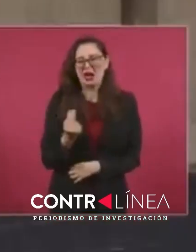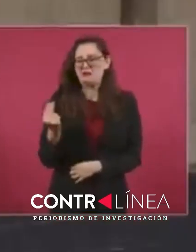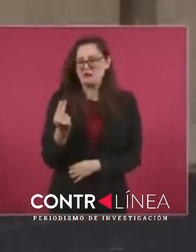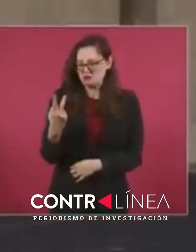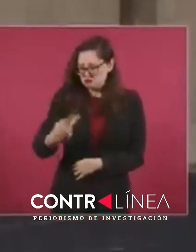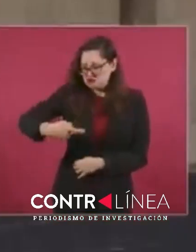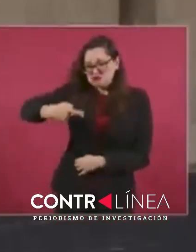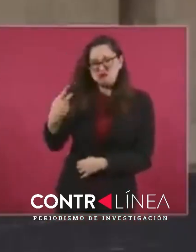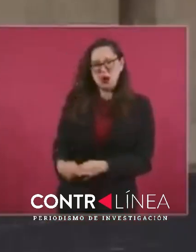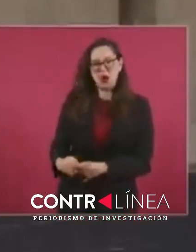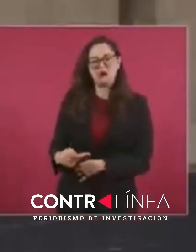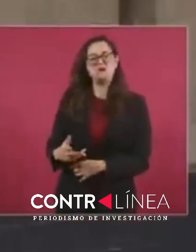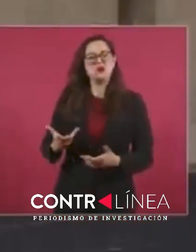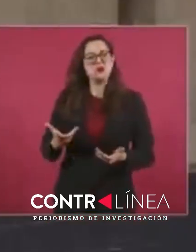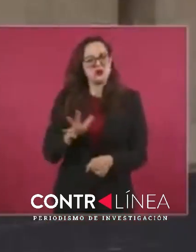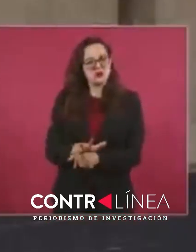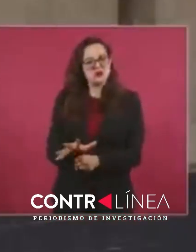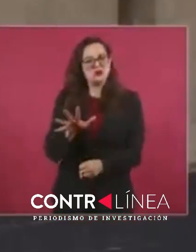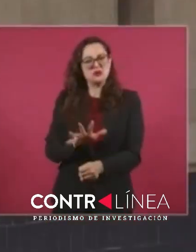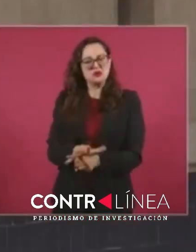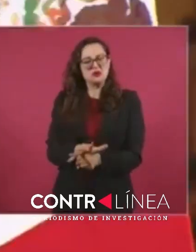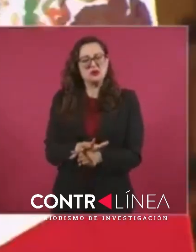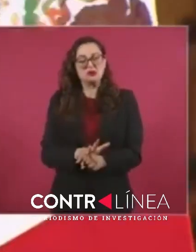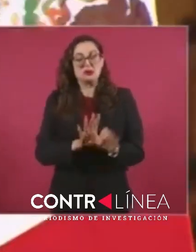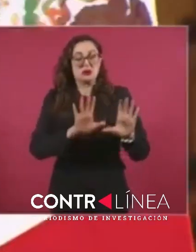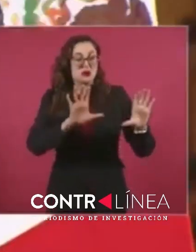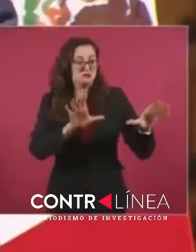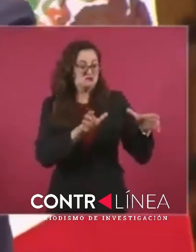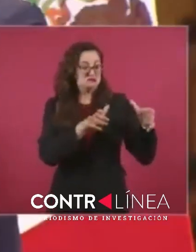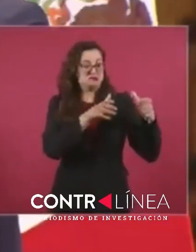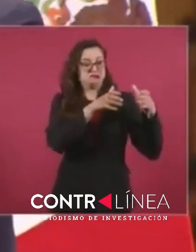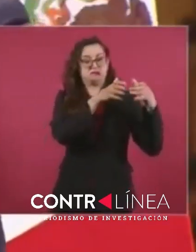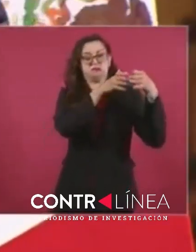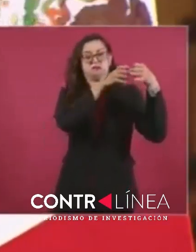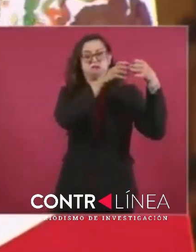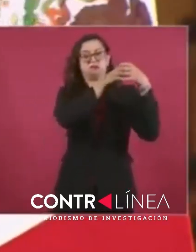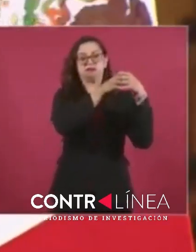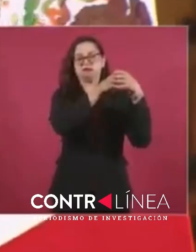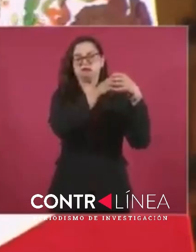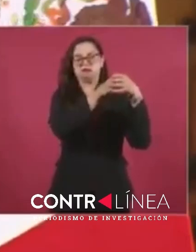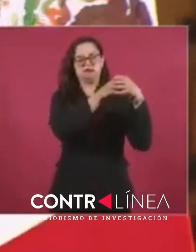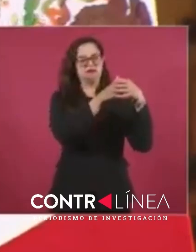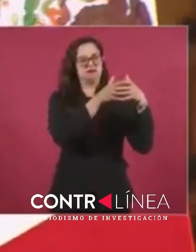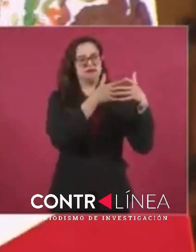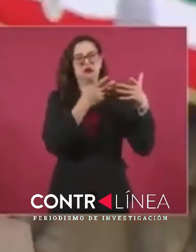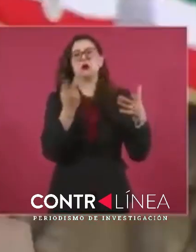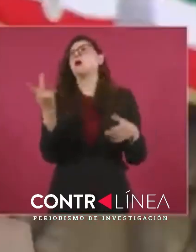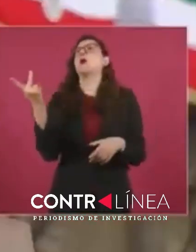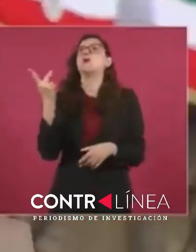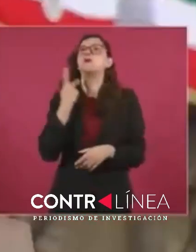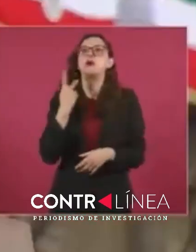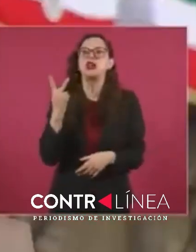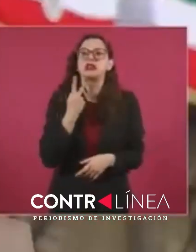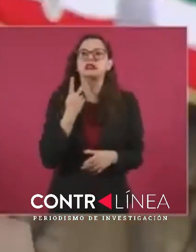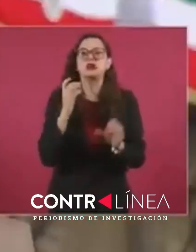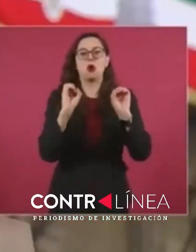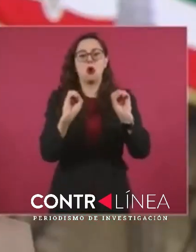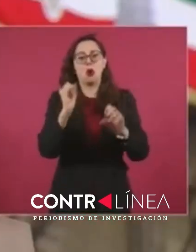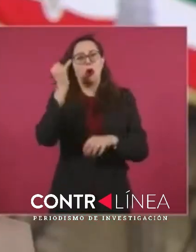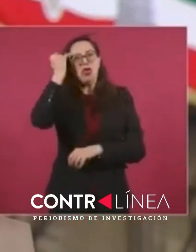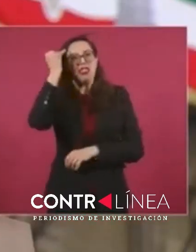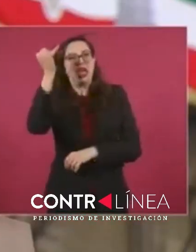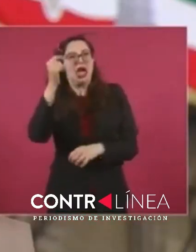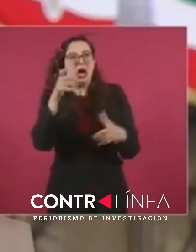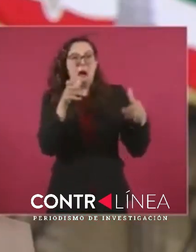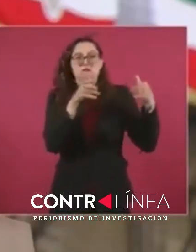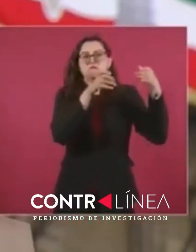por poderes hegemónicos de cualquier signo político o